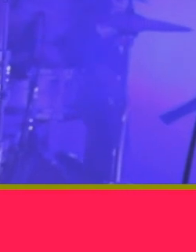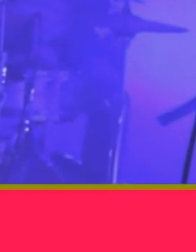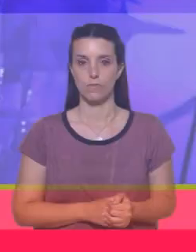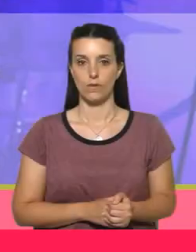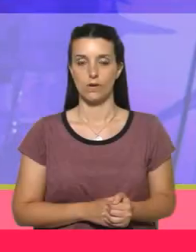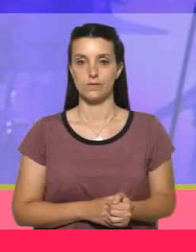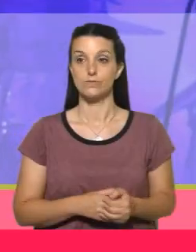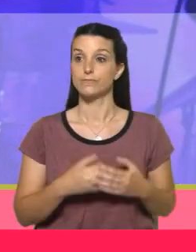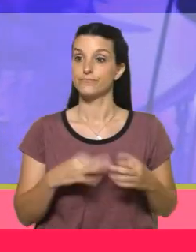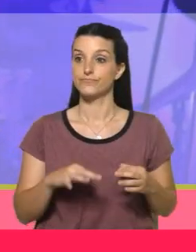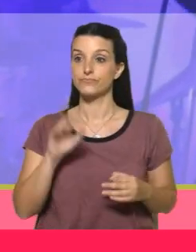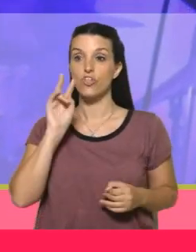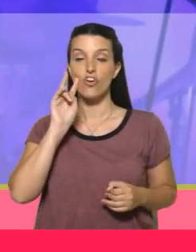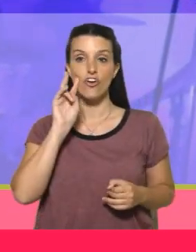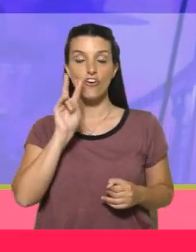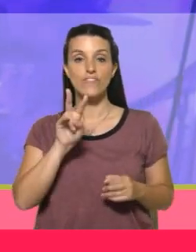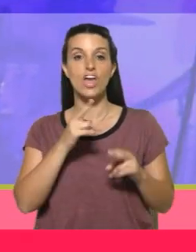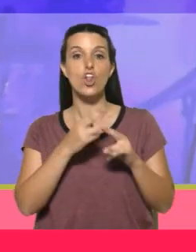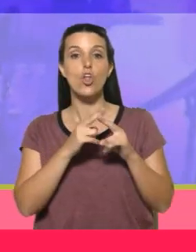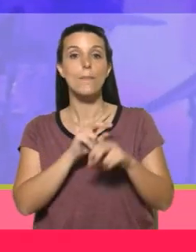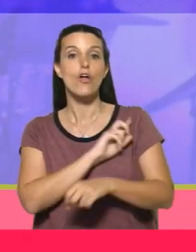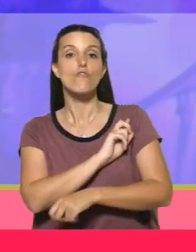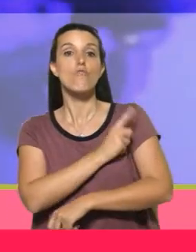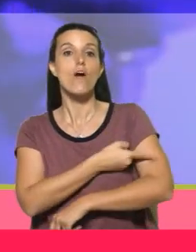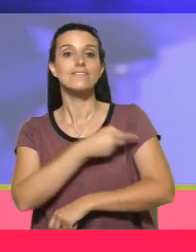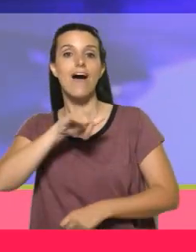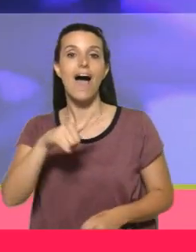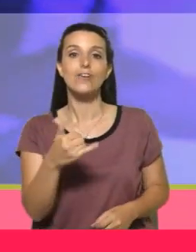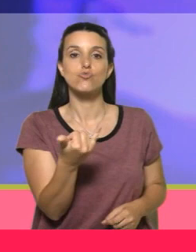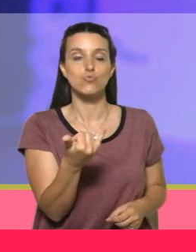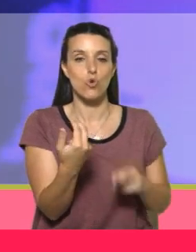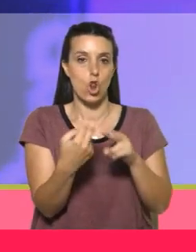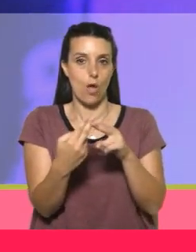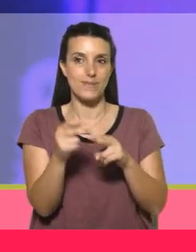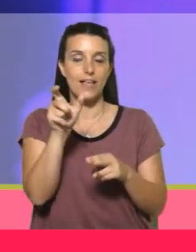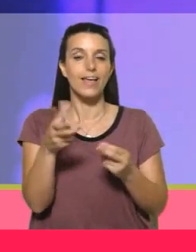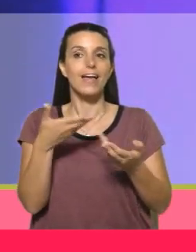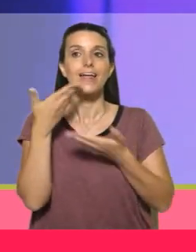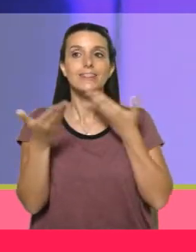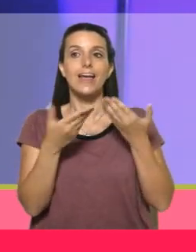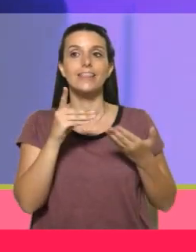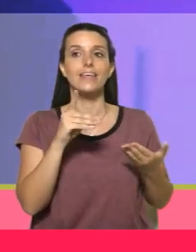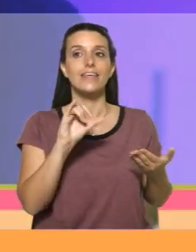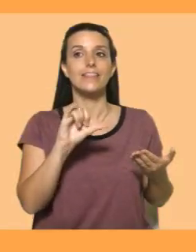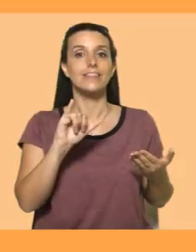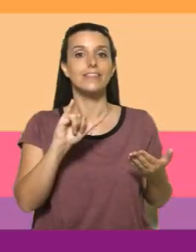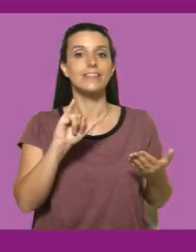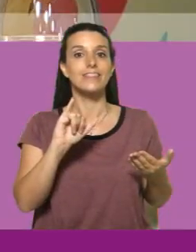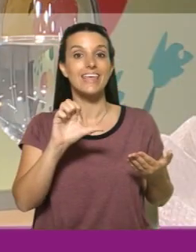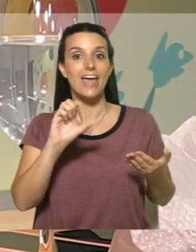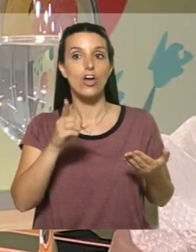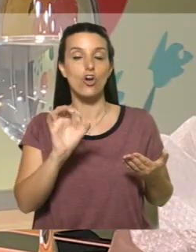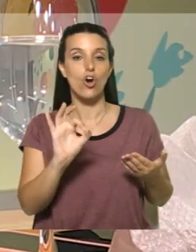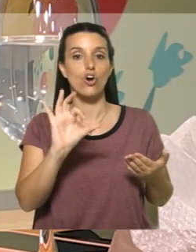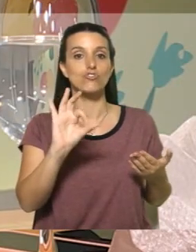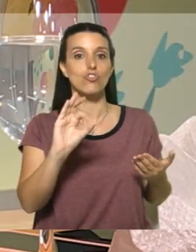templos. Bueno, muy bien, ahí estamos viendo Fuerza Azul, este tema de Diego Soca, quien nos está acompañando en esta mañana en Basta de Cháchara.